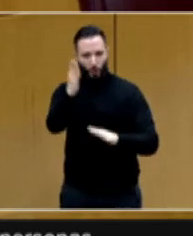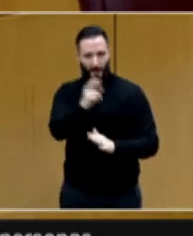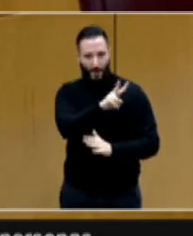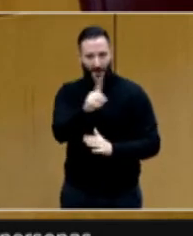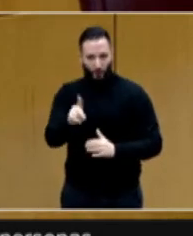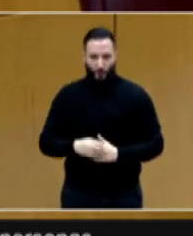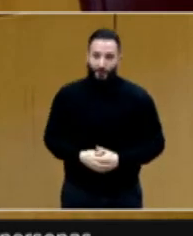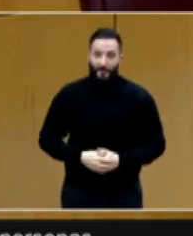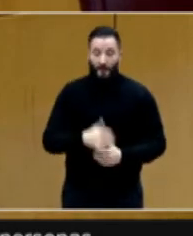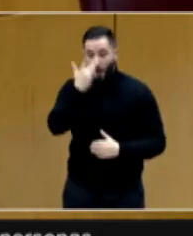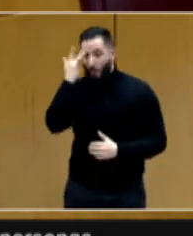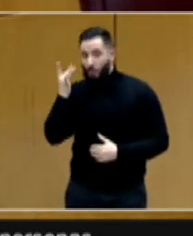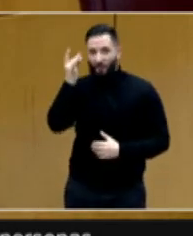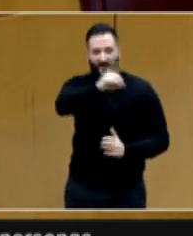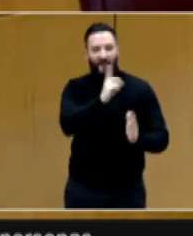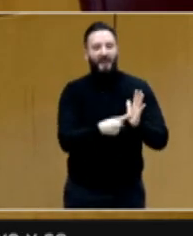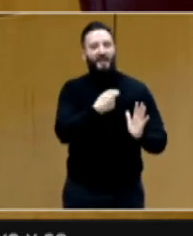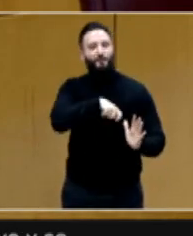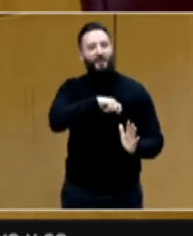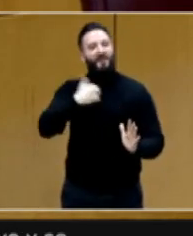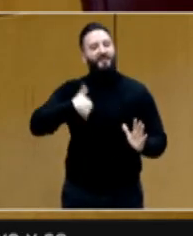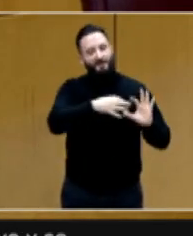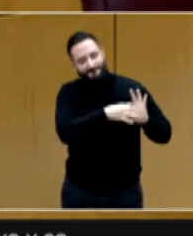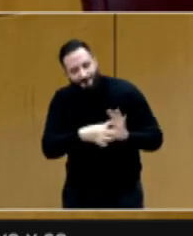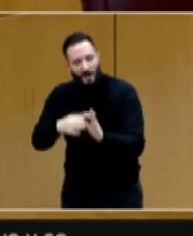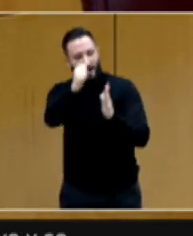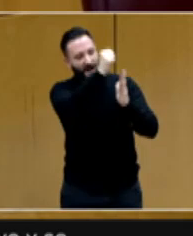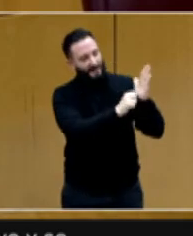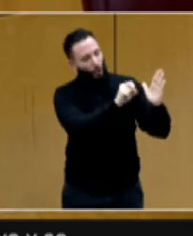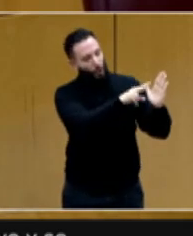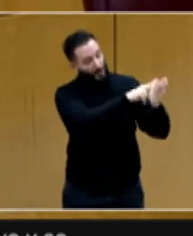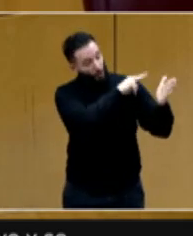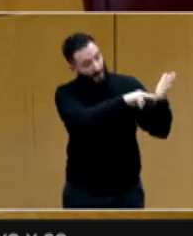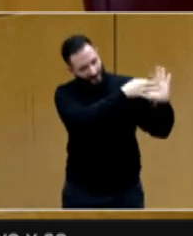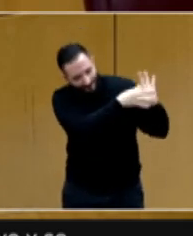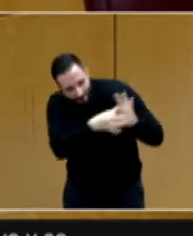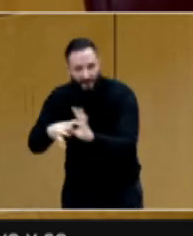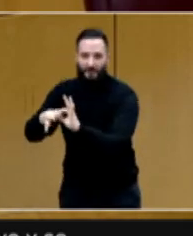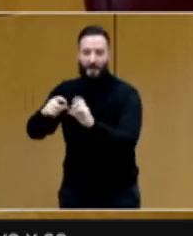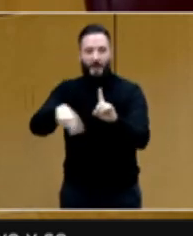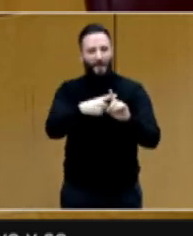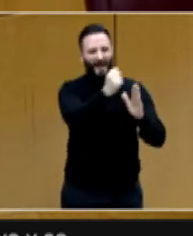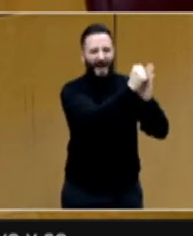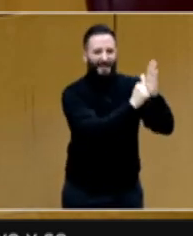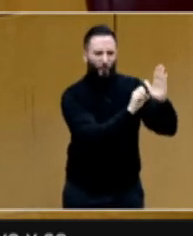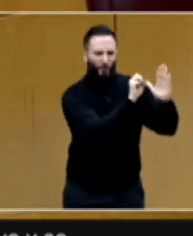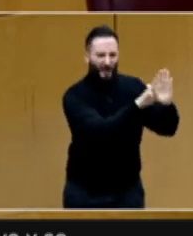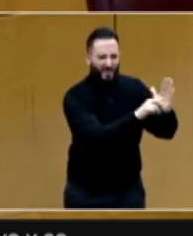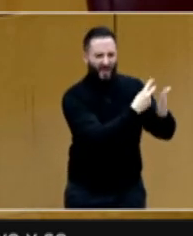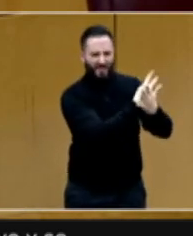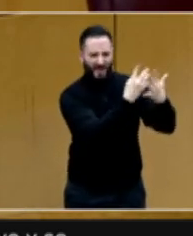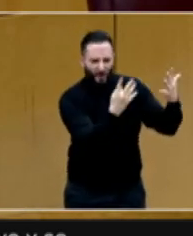por fin la legislación española está en sintonía con el artículo 12 de la convención y con otros muchos el 13 el